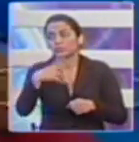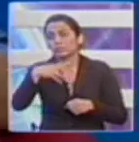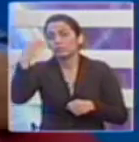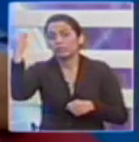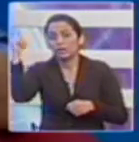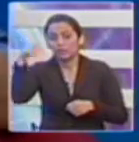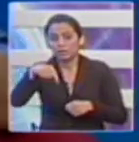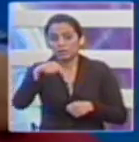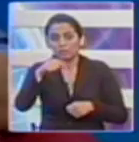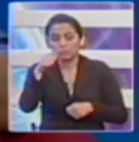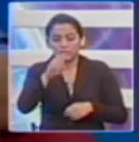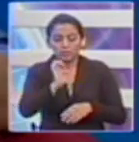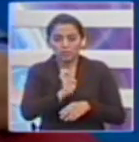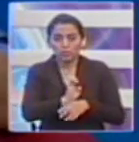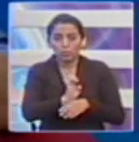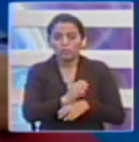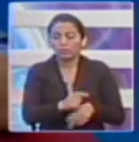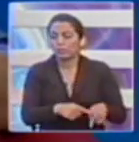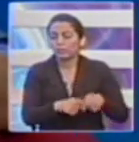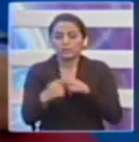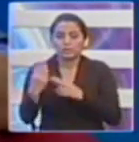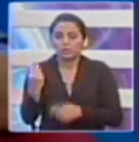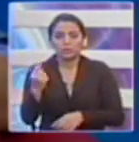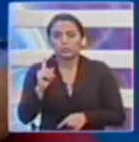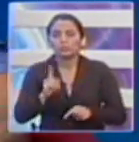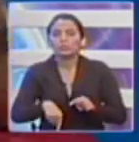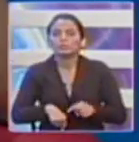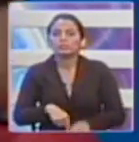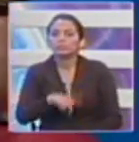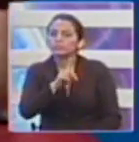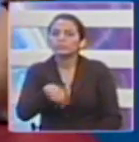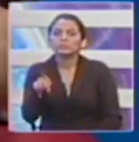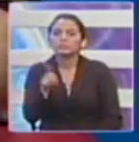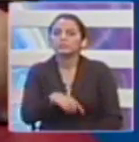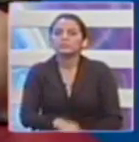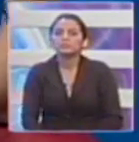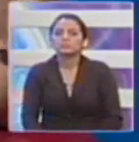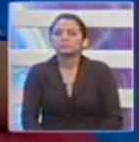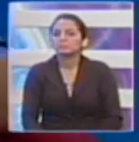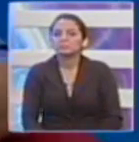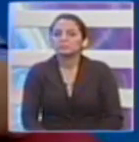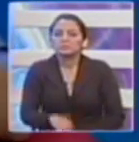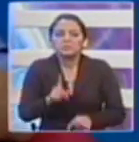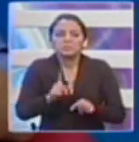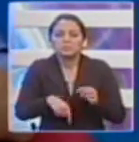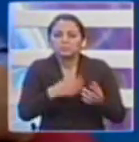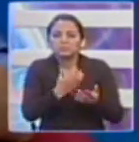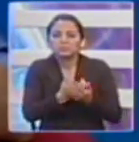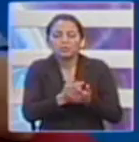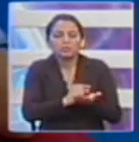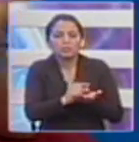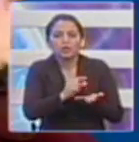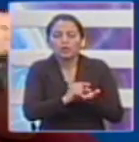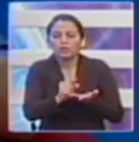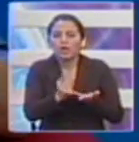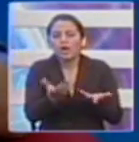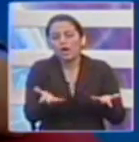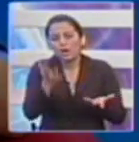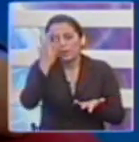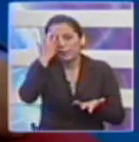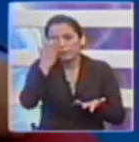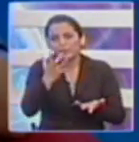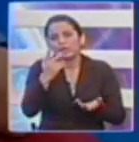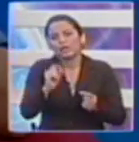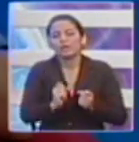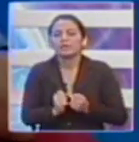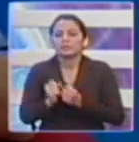objeto de crédito. Usted va a un lugar, va a cualquier artefacta y ni un televisor de 500 euros podemos nosotros financiarlo, solamente por el